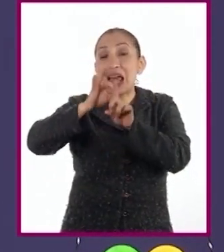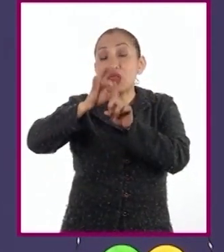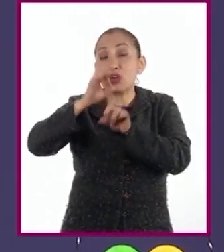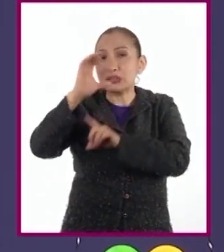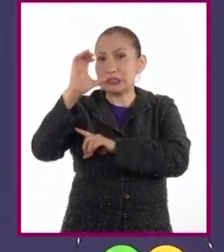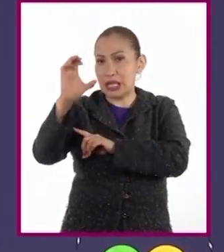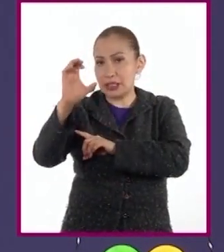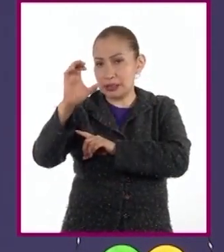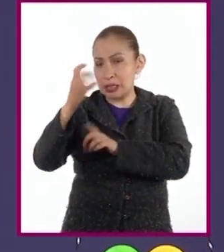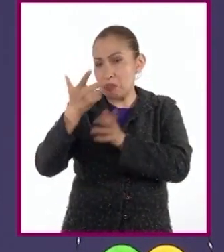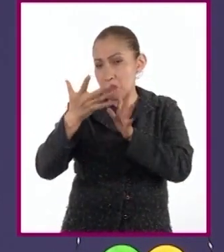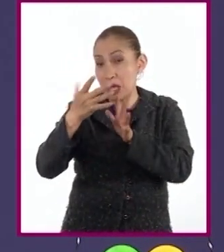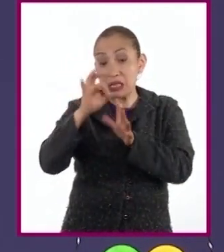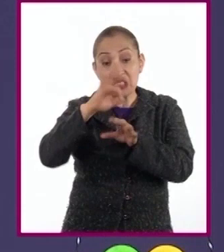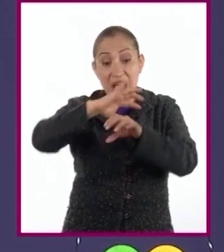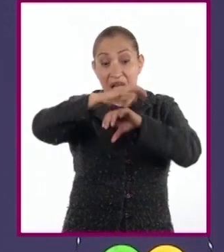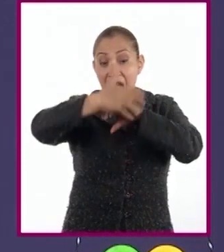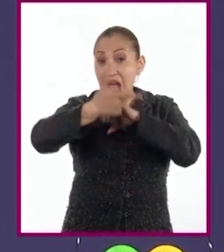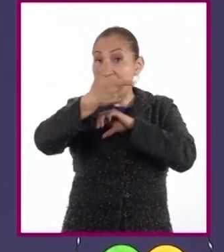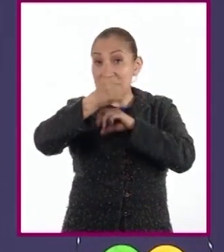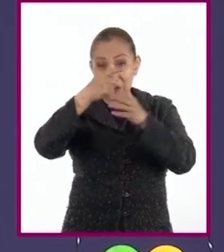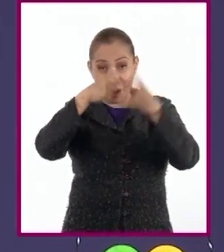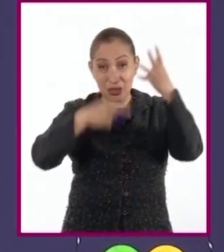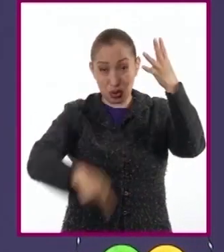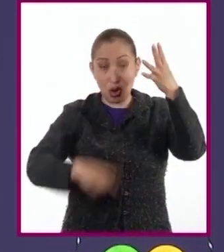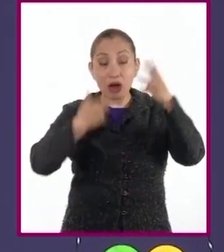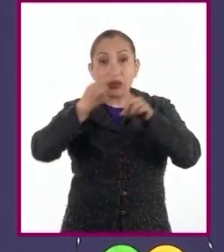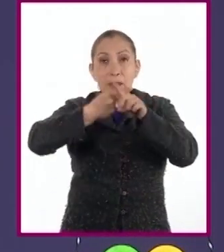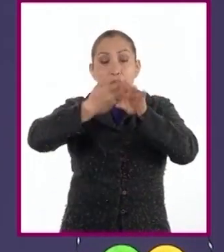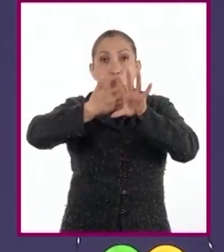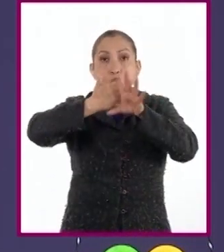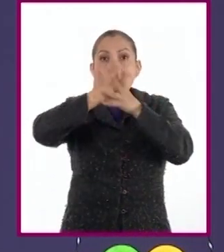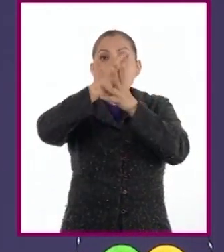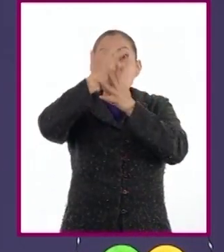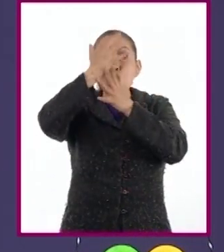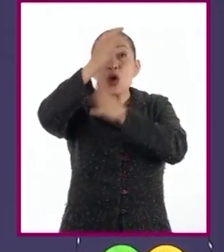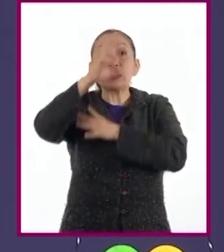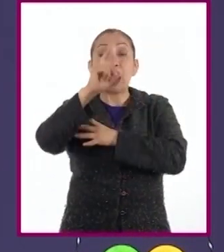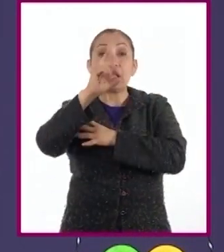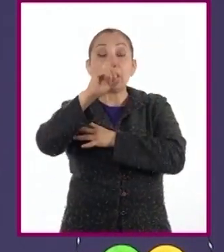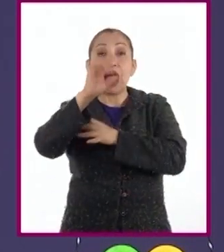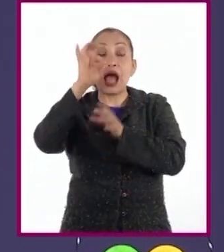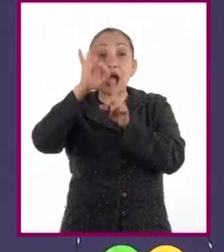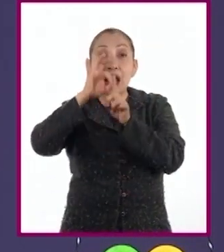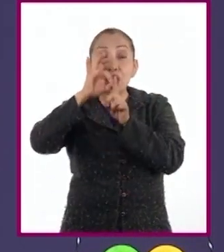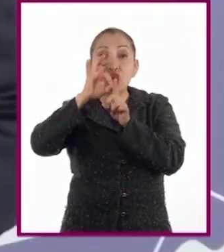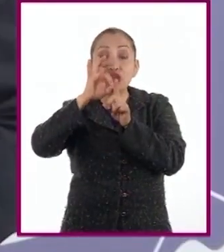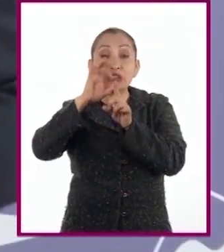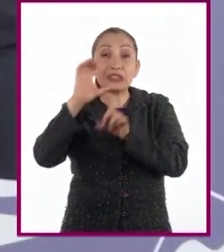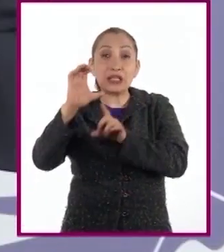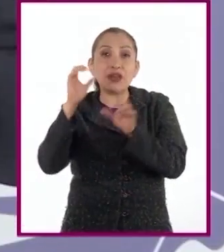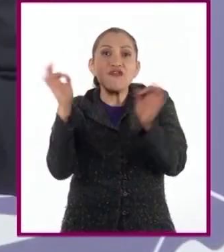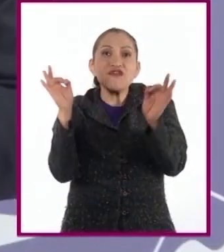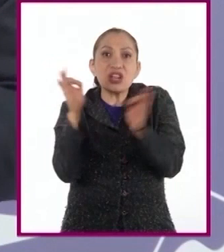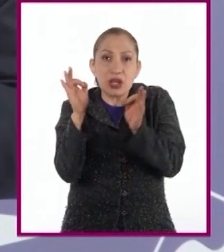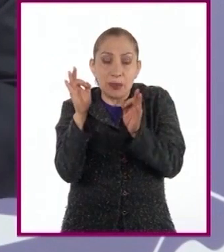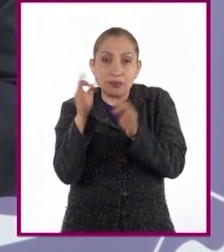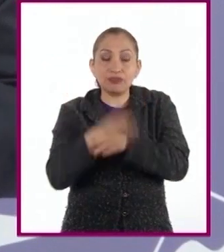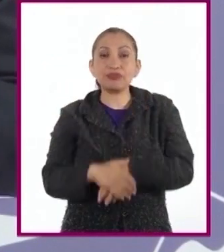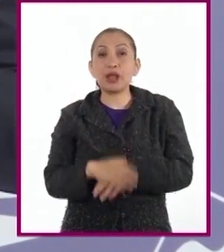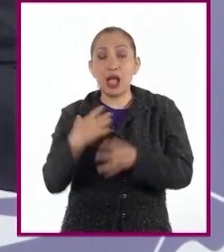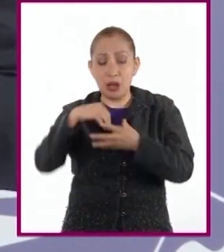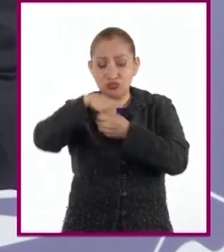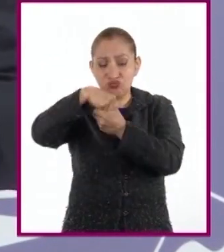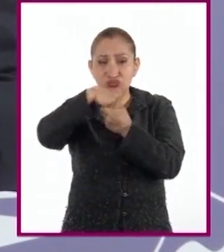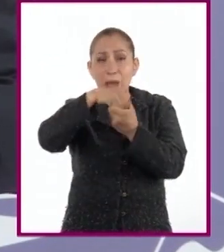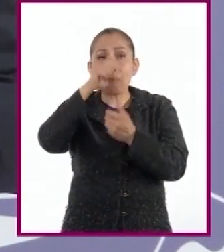promedio, pues sin ellos la temperatura en la Tierra sería 30 grados Celsius más fría. Las altas